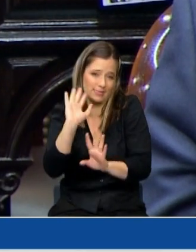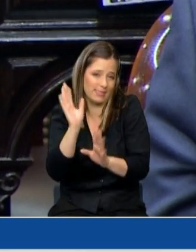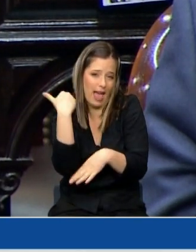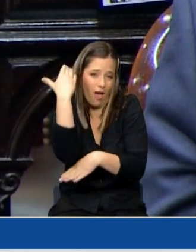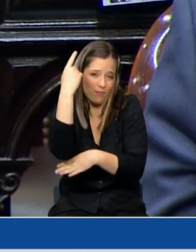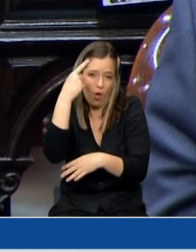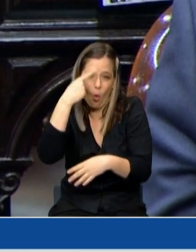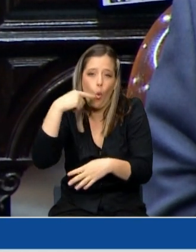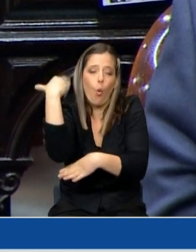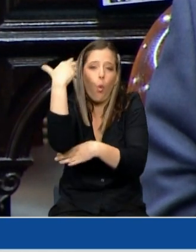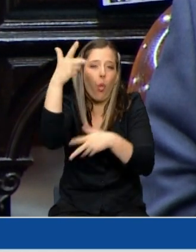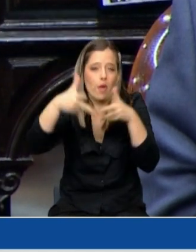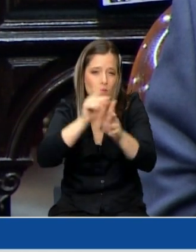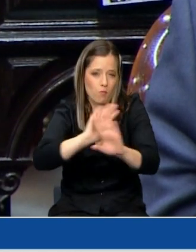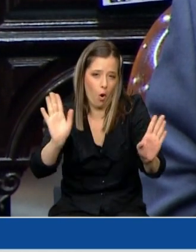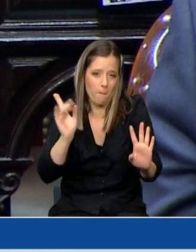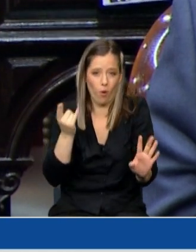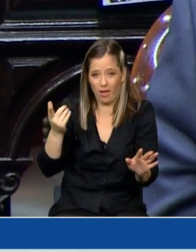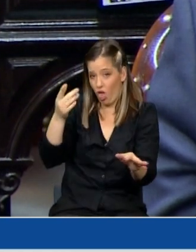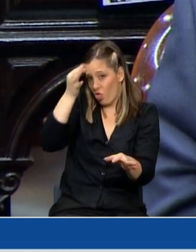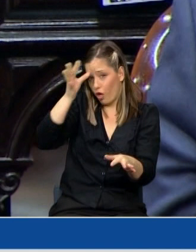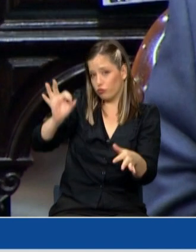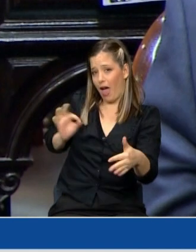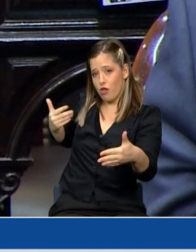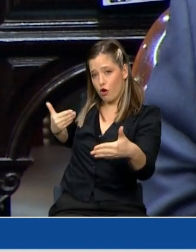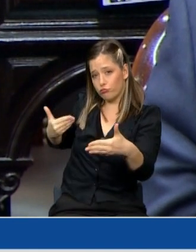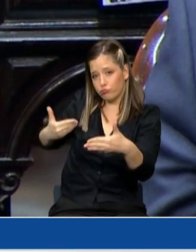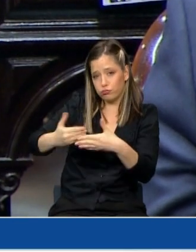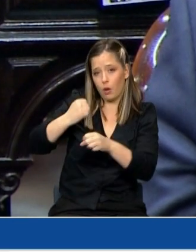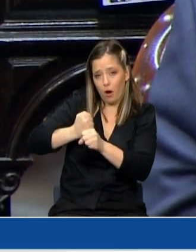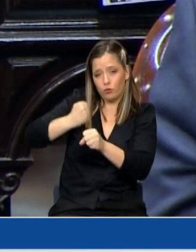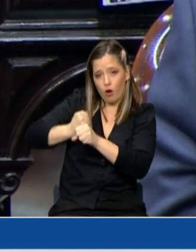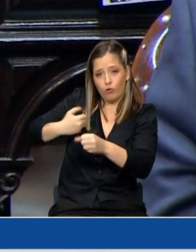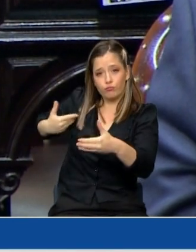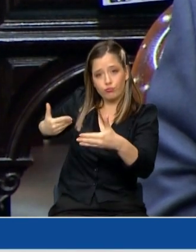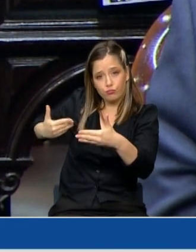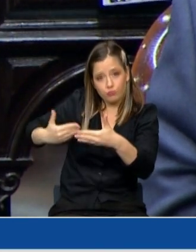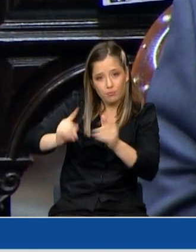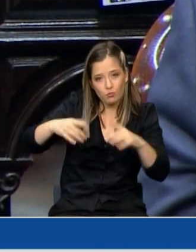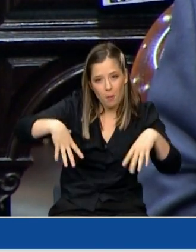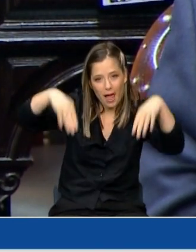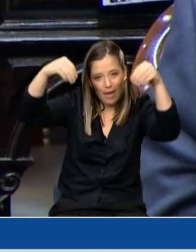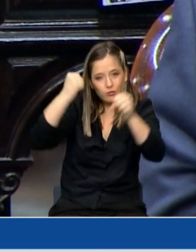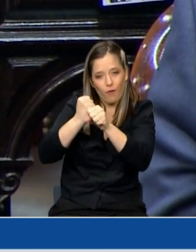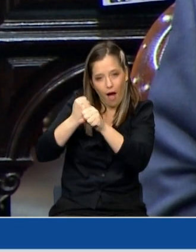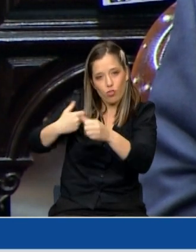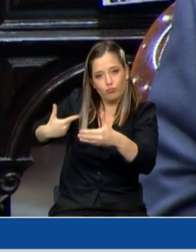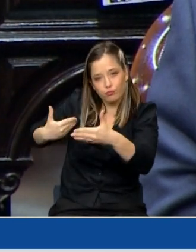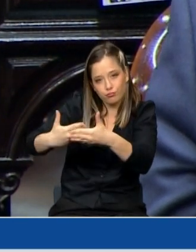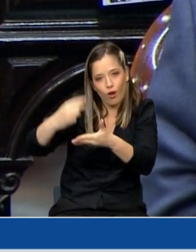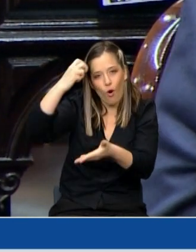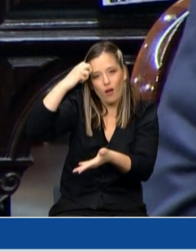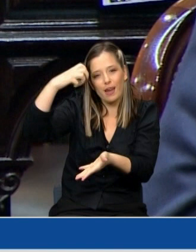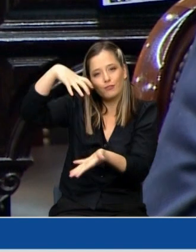yendo después de 12 años de transitar por este palacio, por este